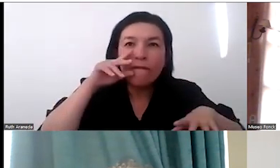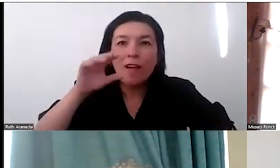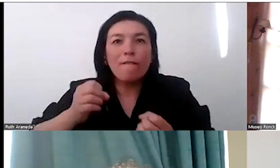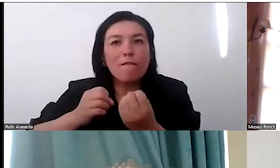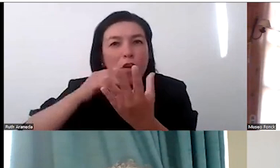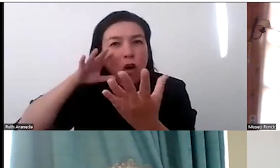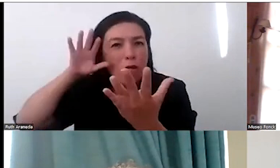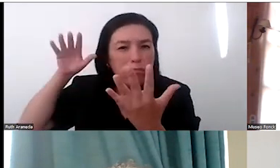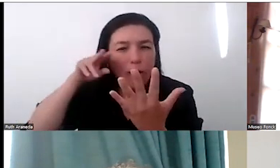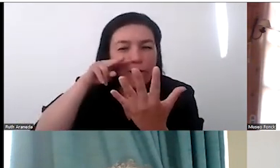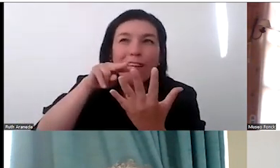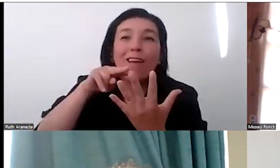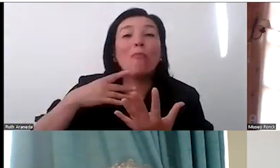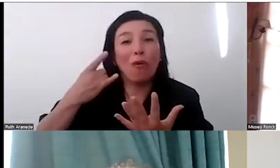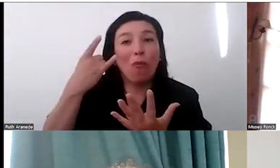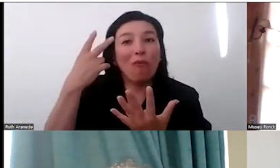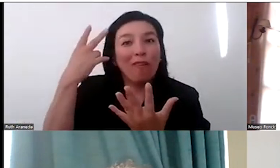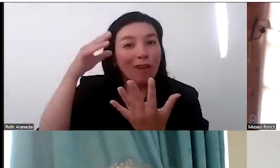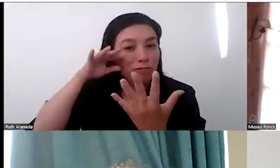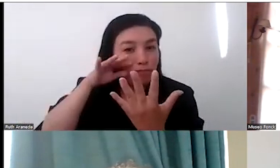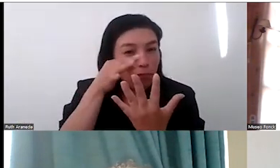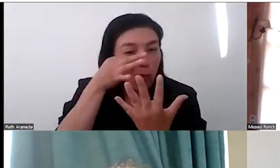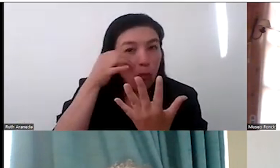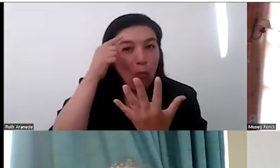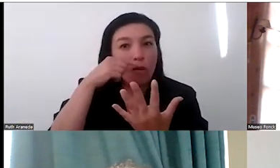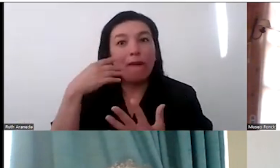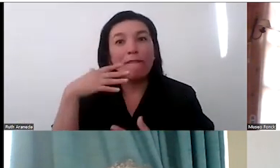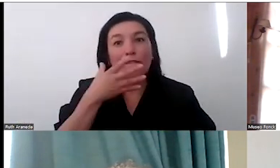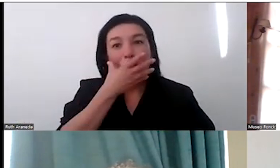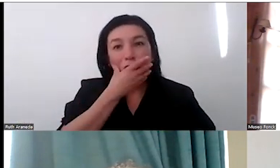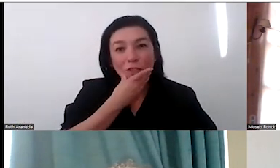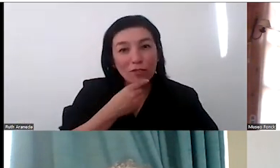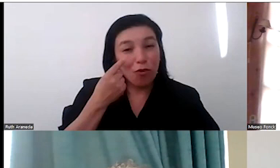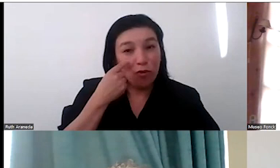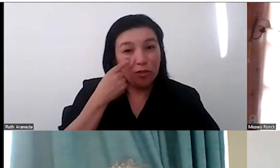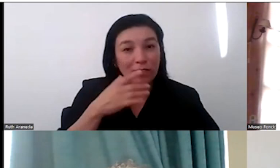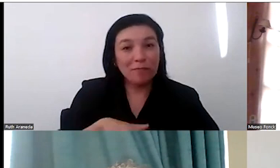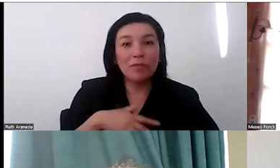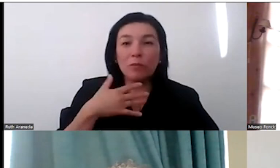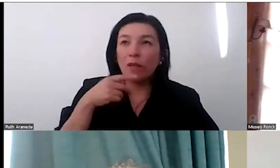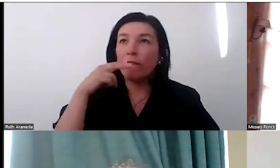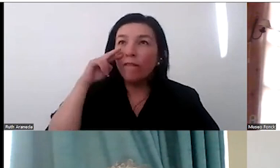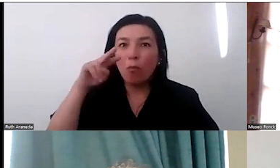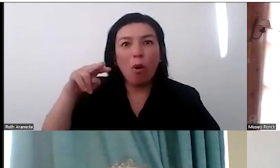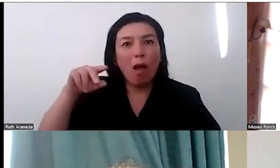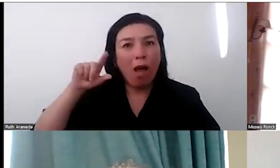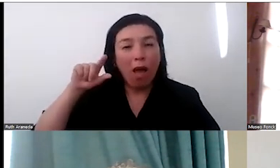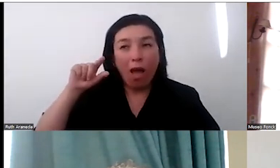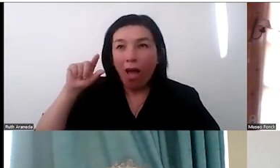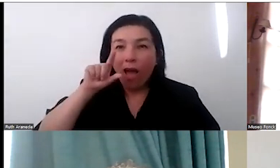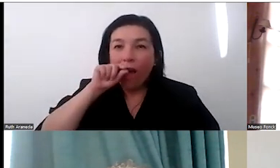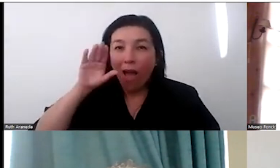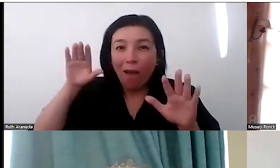forma. Entonces es muy bonito conocer el mundo así, y así nos vamos valorando y así vamos aprendiendo a protegerlo un